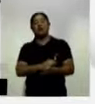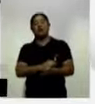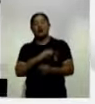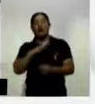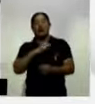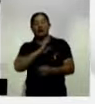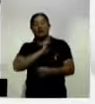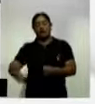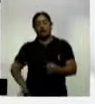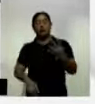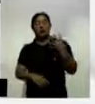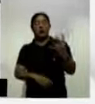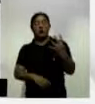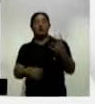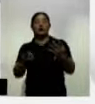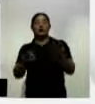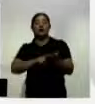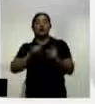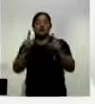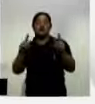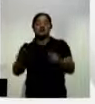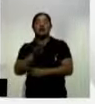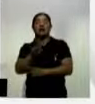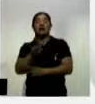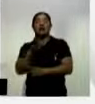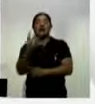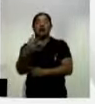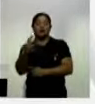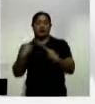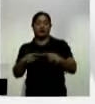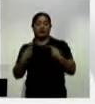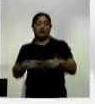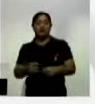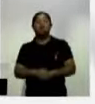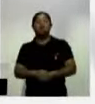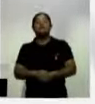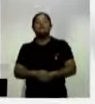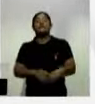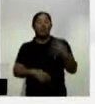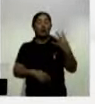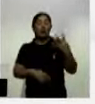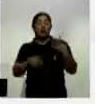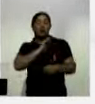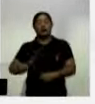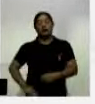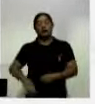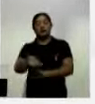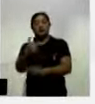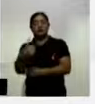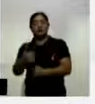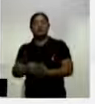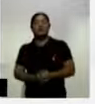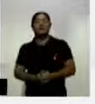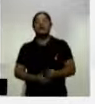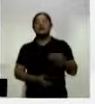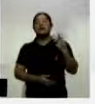y Totolaxuman 14, mientras que Citlaltepe, Capetatitlán y Xiloxostla 11, Santa Cruz, Tlaxcala, Tetla y Xicotzinco